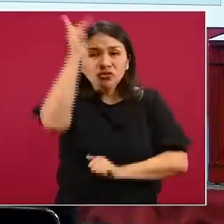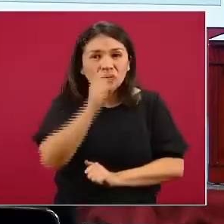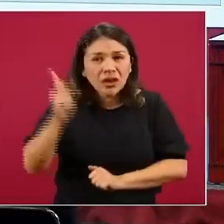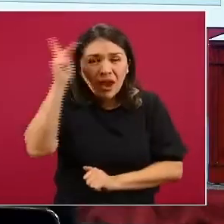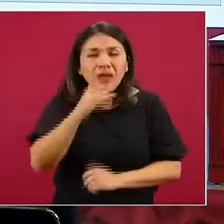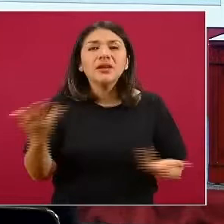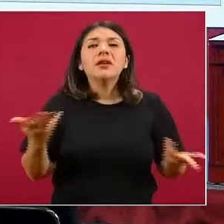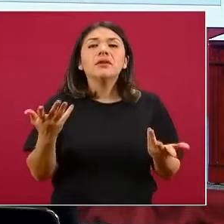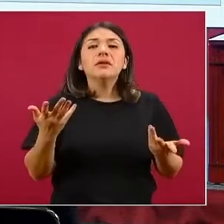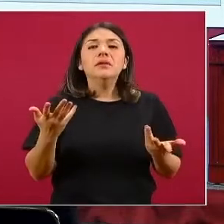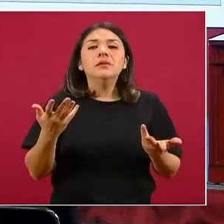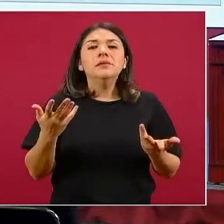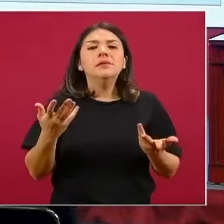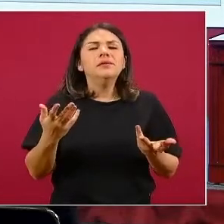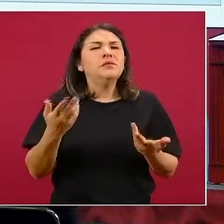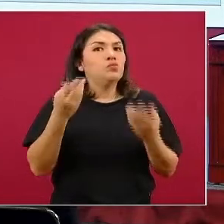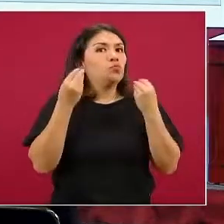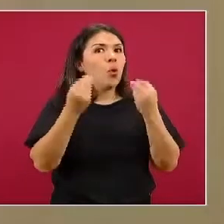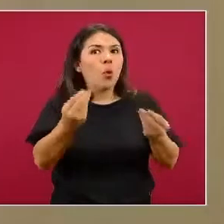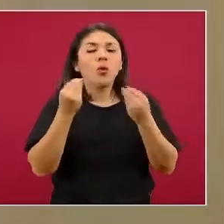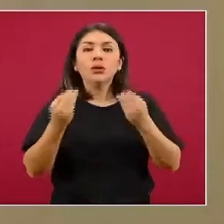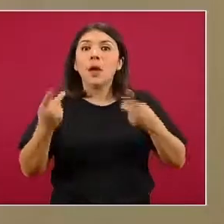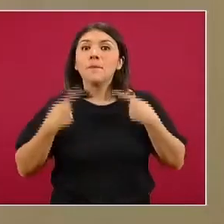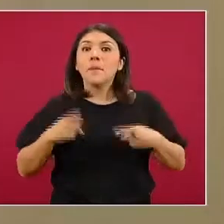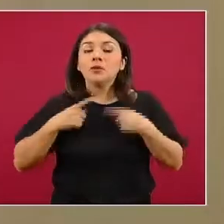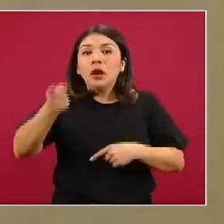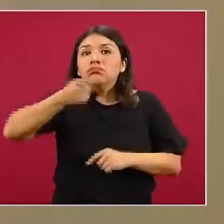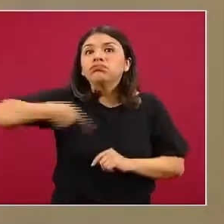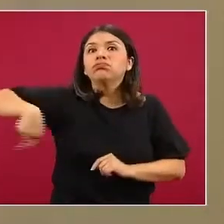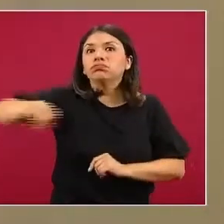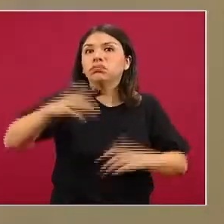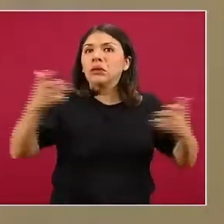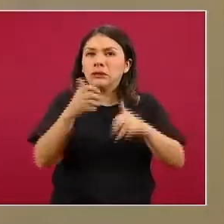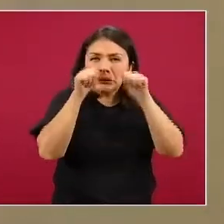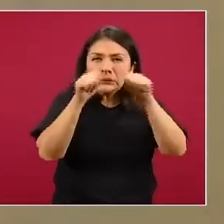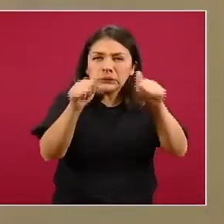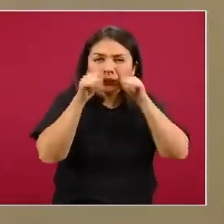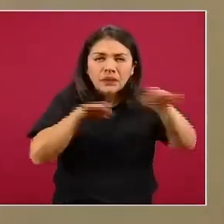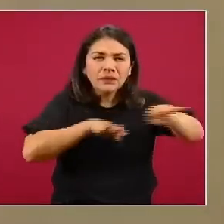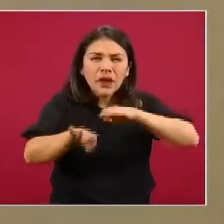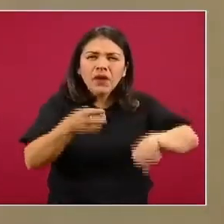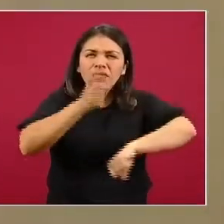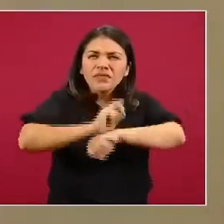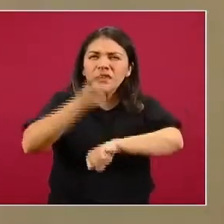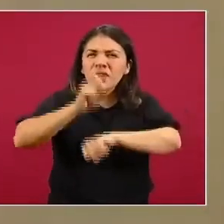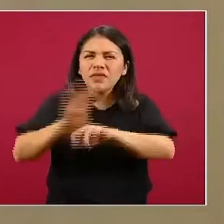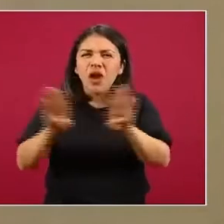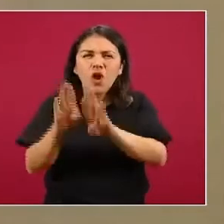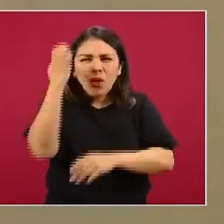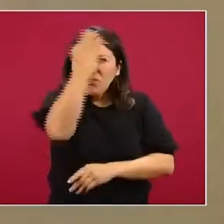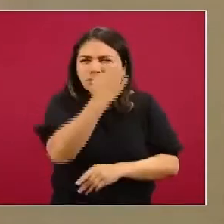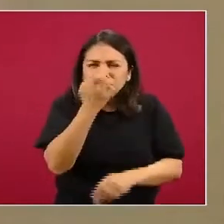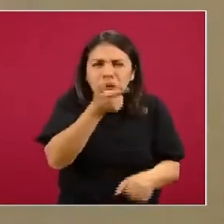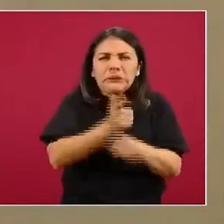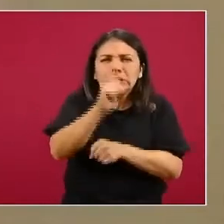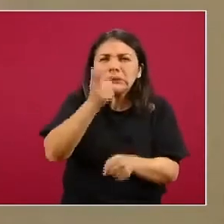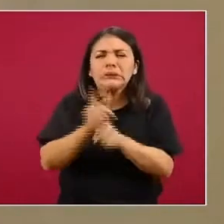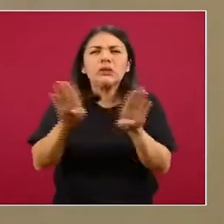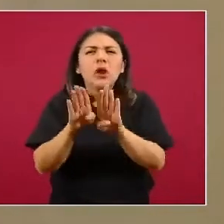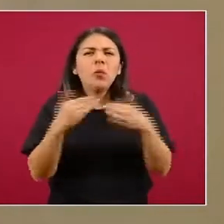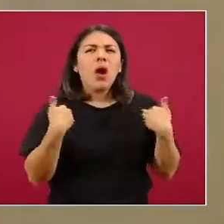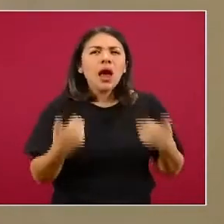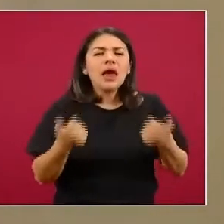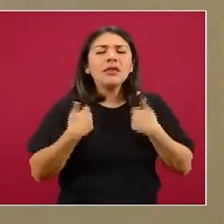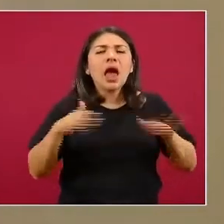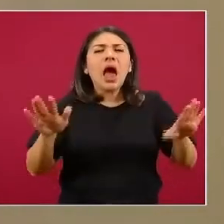psiquiátrica, un número importante de personas que dedican su trabajo diario a analizar, a tratar de comprender cómo se mueve